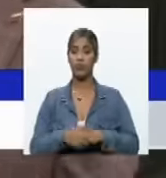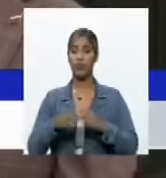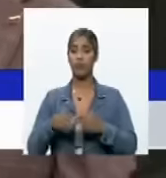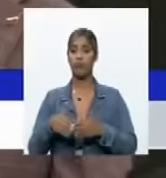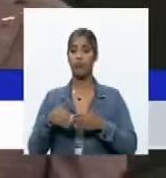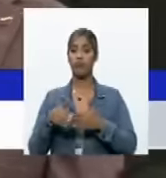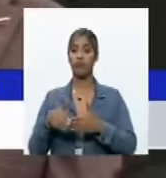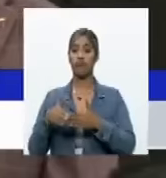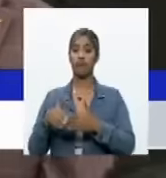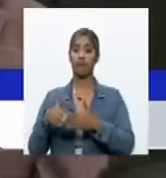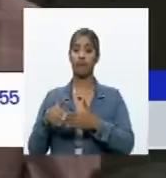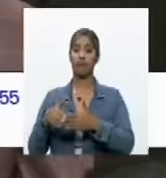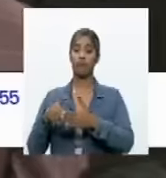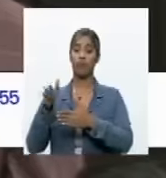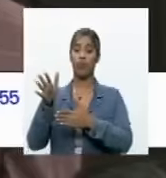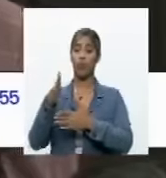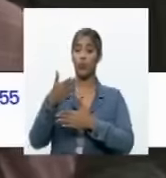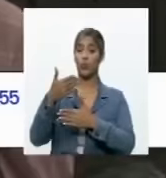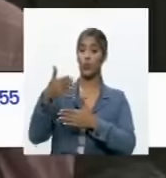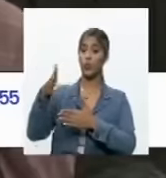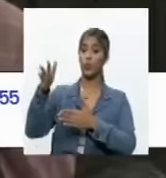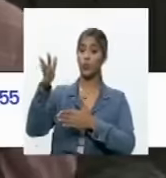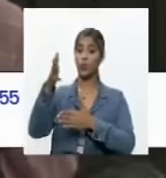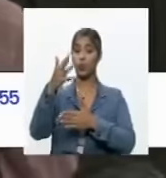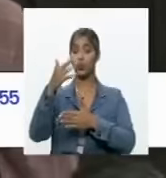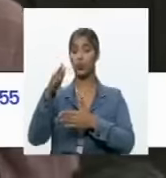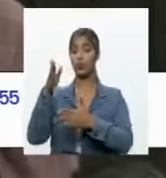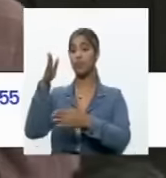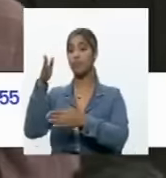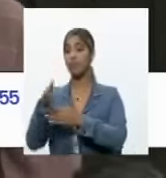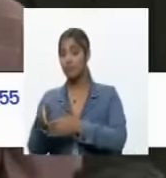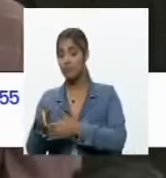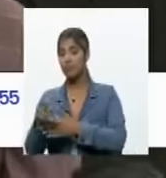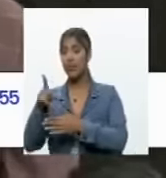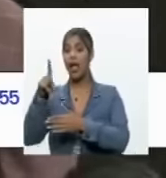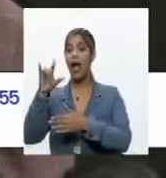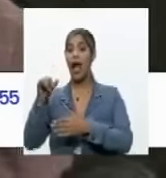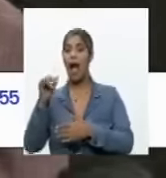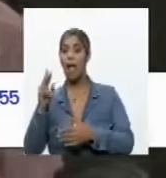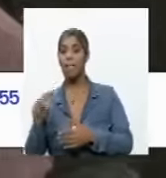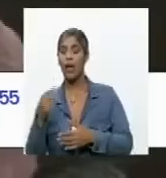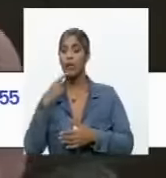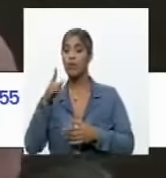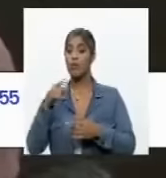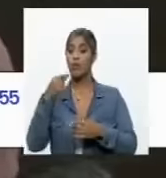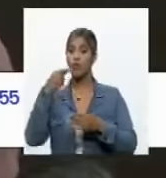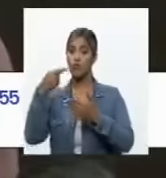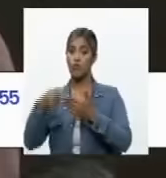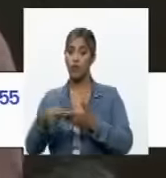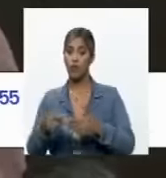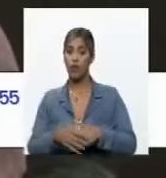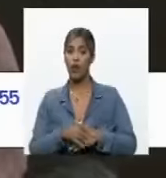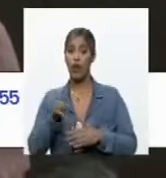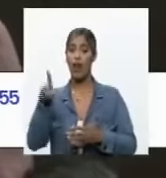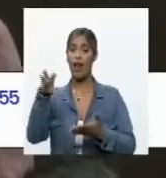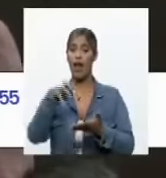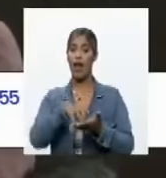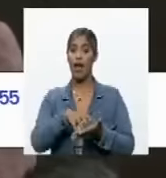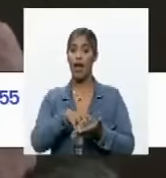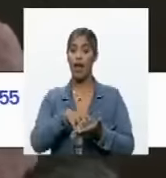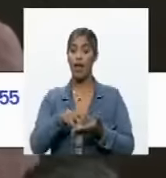un velero, en un barco de velas, a Jamaica, a quien llamó al momento de llegar allí la isla